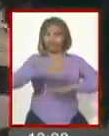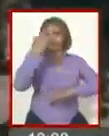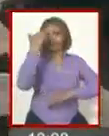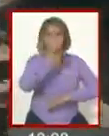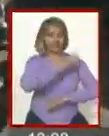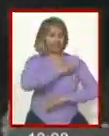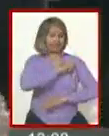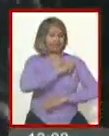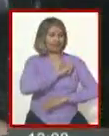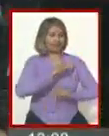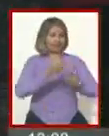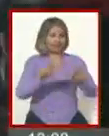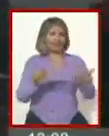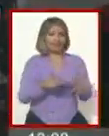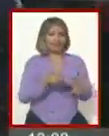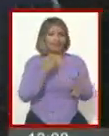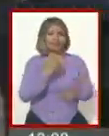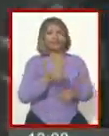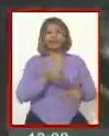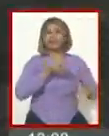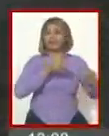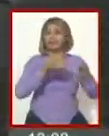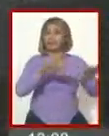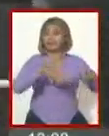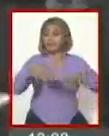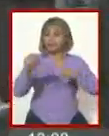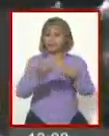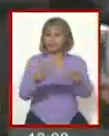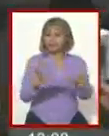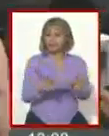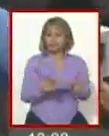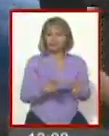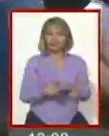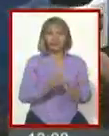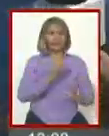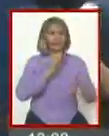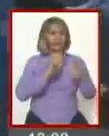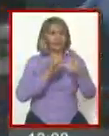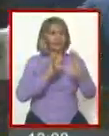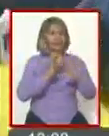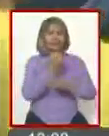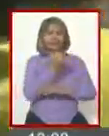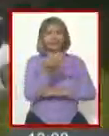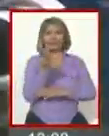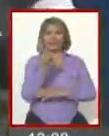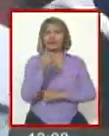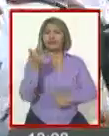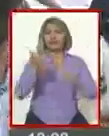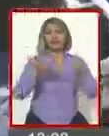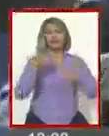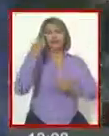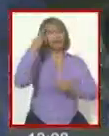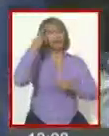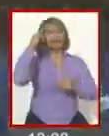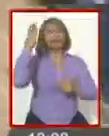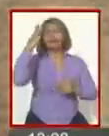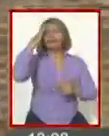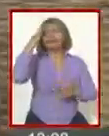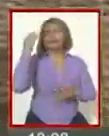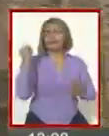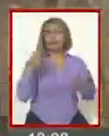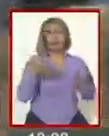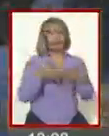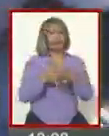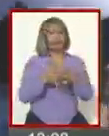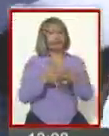que la policía ha llegado hasta el lugar y les ha indicado que se retiren. Y vamos a conversar con uno de los vecinos, señor. ¿Cuál es el motivo del bloqueo? ¿Qué es lo que pide?